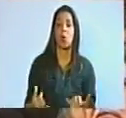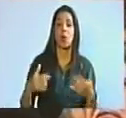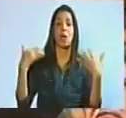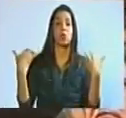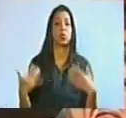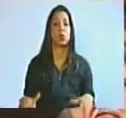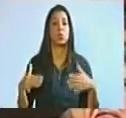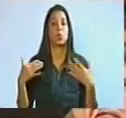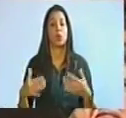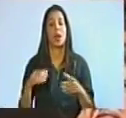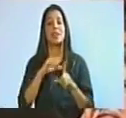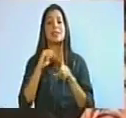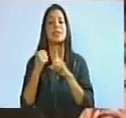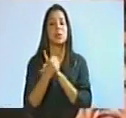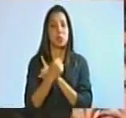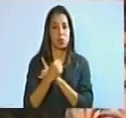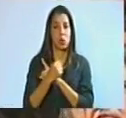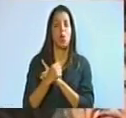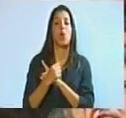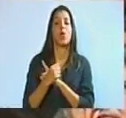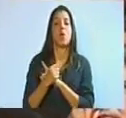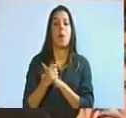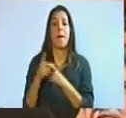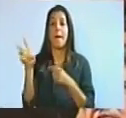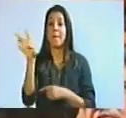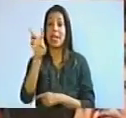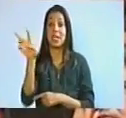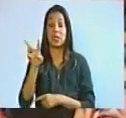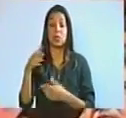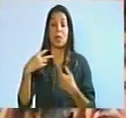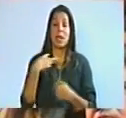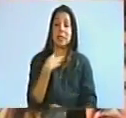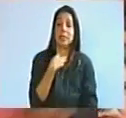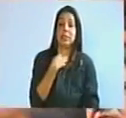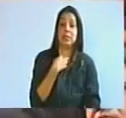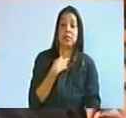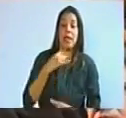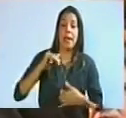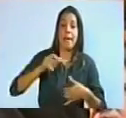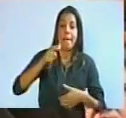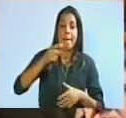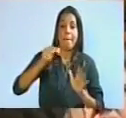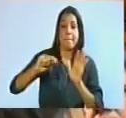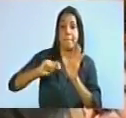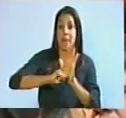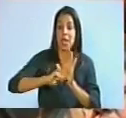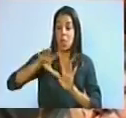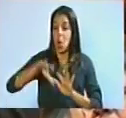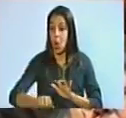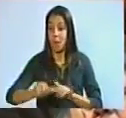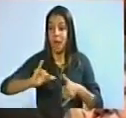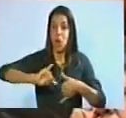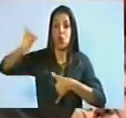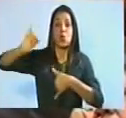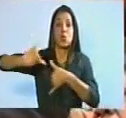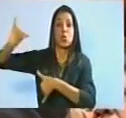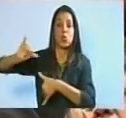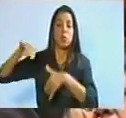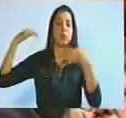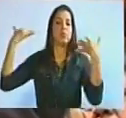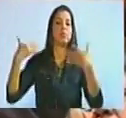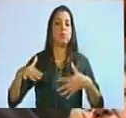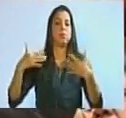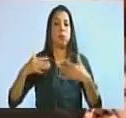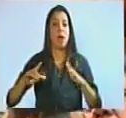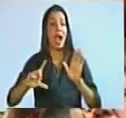circunstancia en la que se está desenvolviendo la economía venezolana y los precios en Venezuela, es quizá una de las